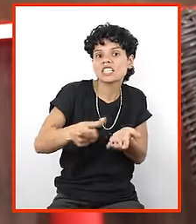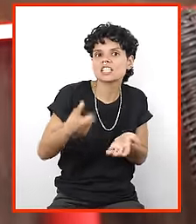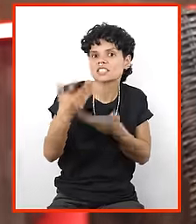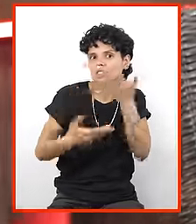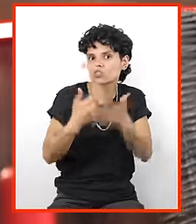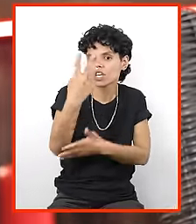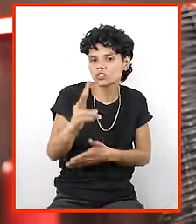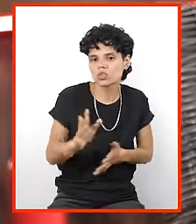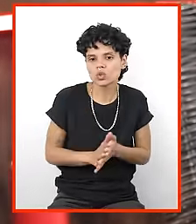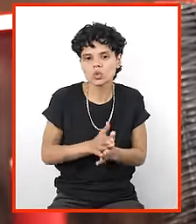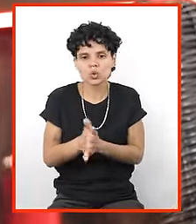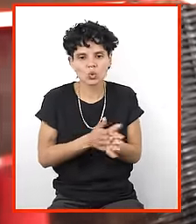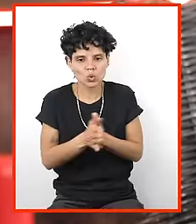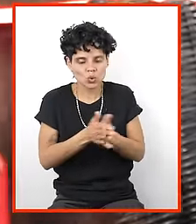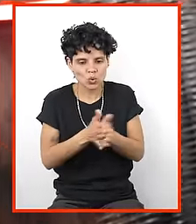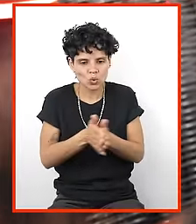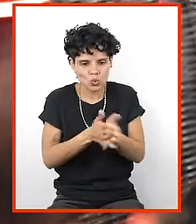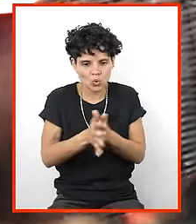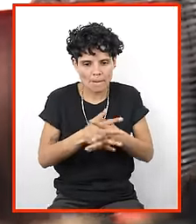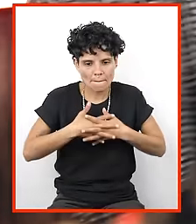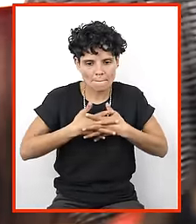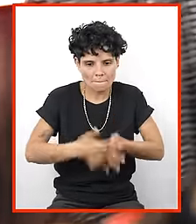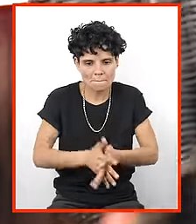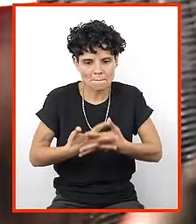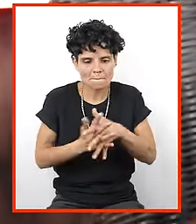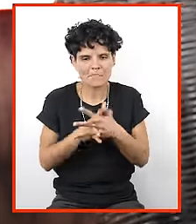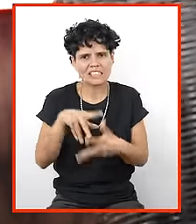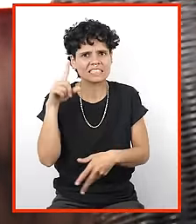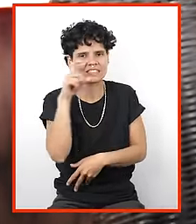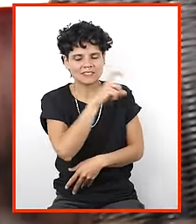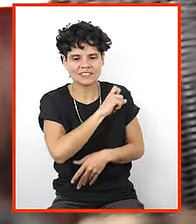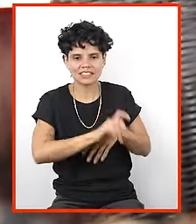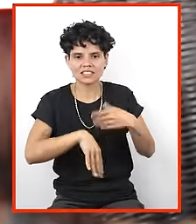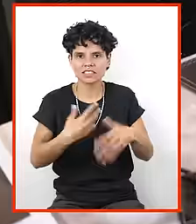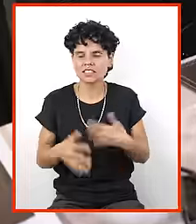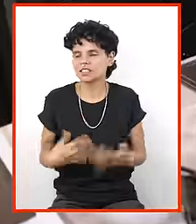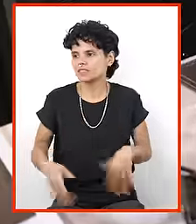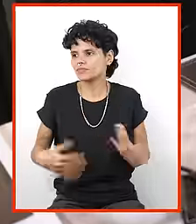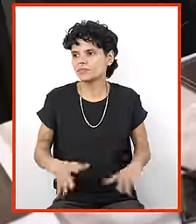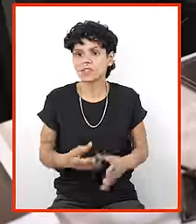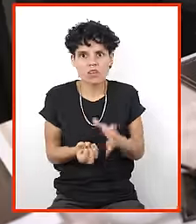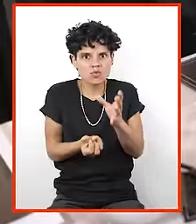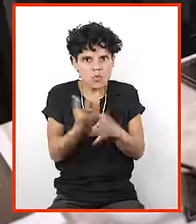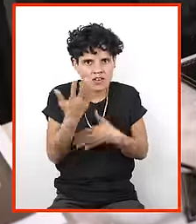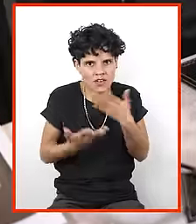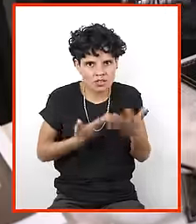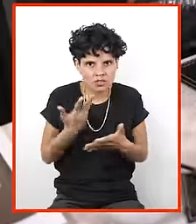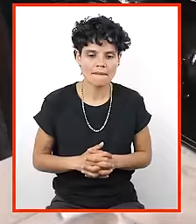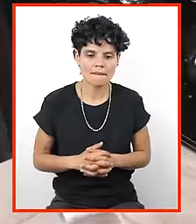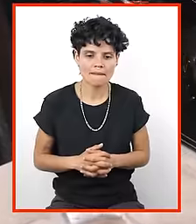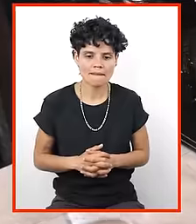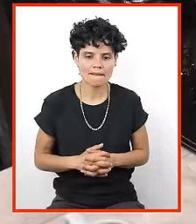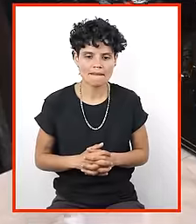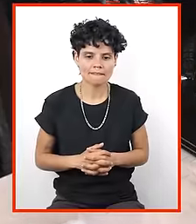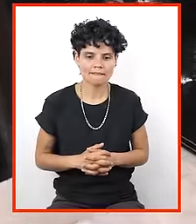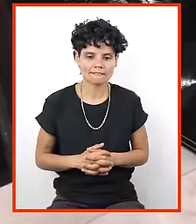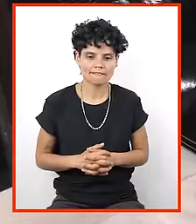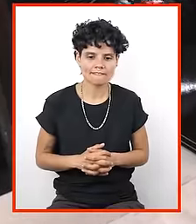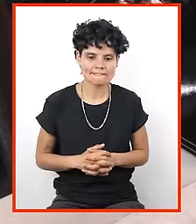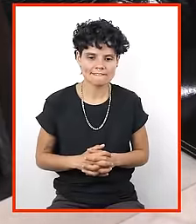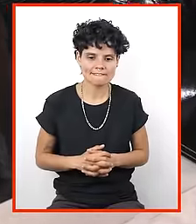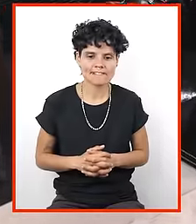verdad? Sí. Ya es difícil. ¿A mis canciones nuevas o...? Nuevas. Ya, po.